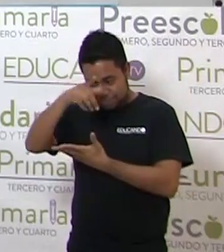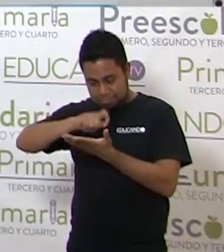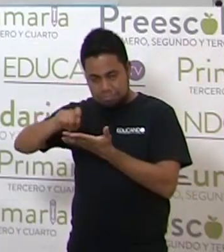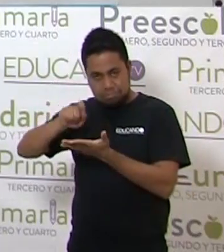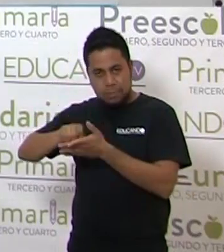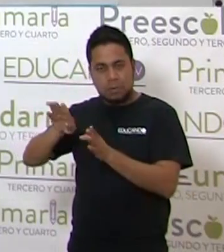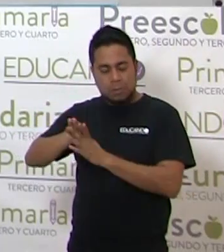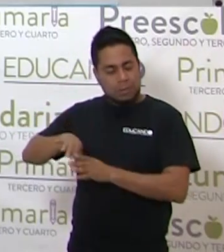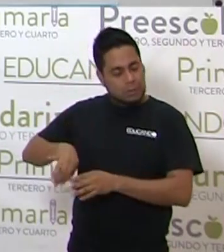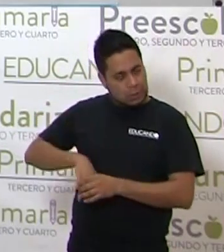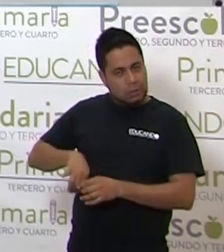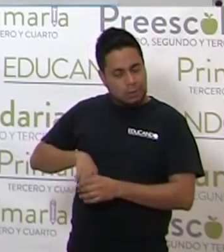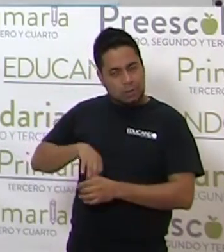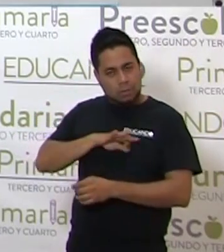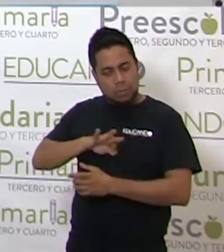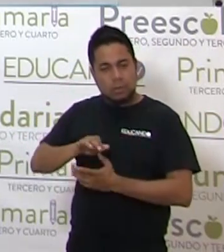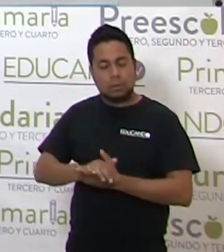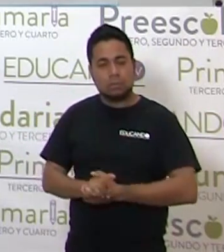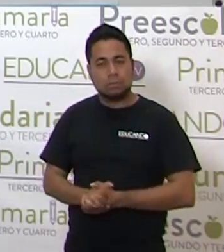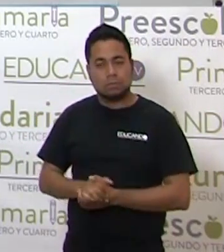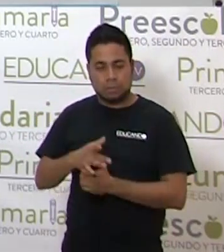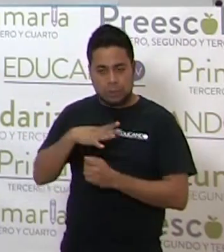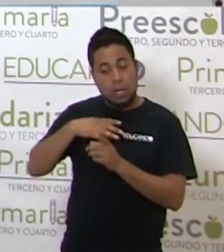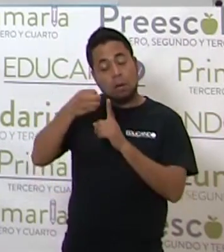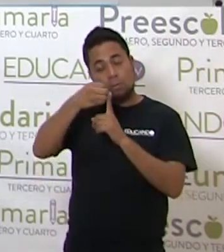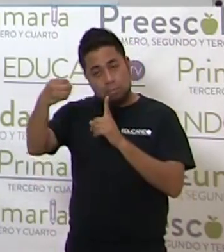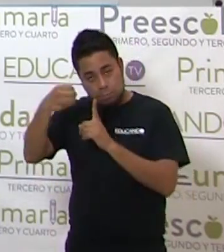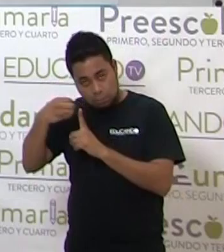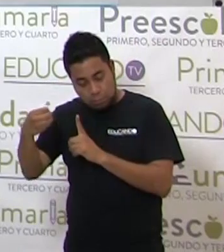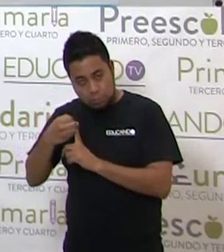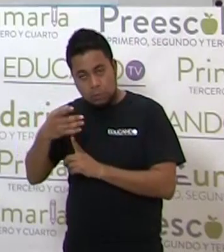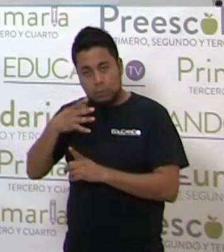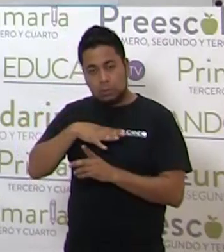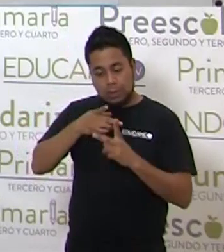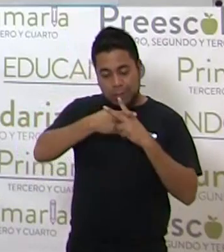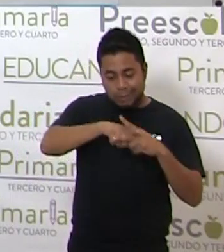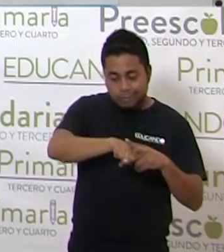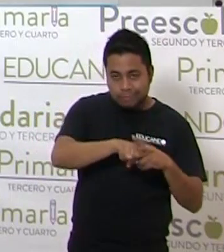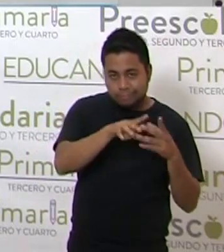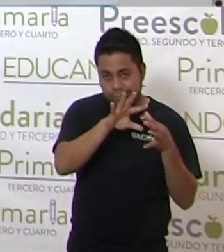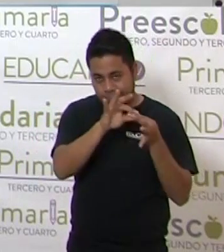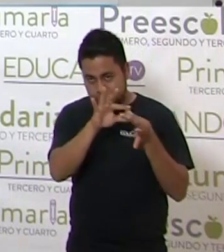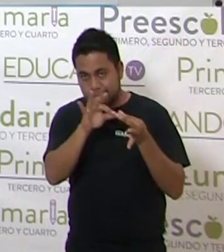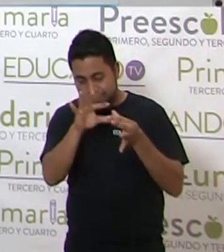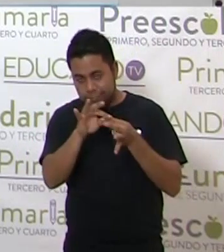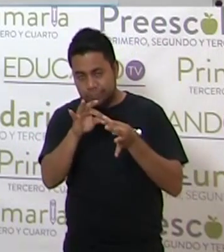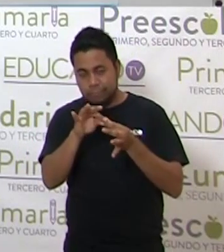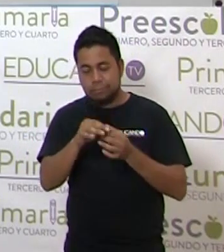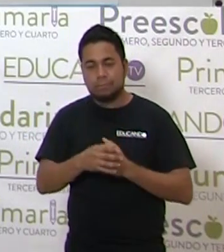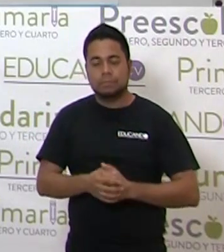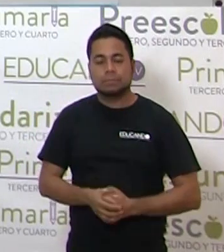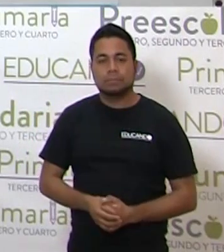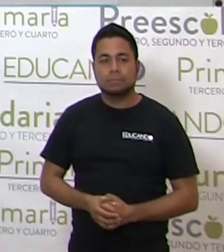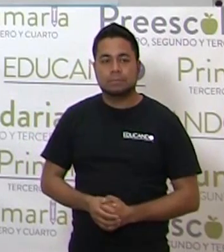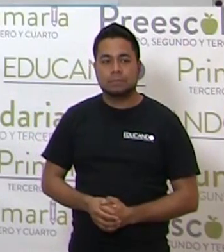mucho más interesante. Entonces tiene un orden, tiene una introducción,